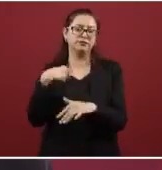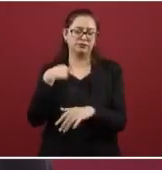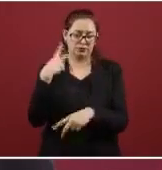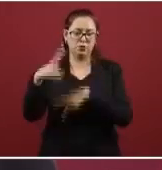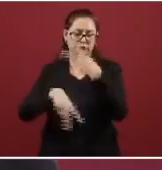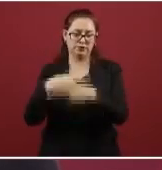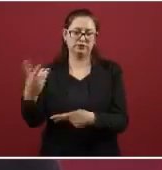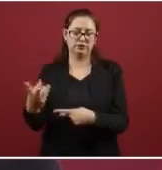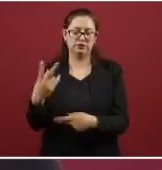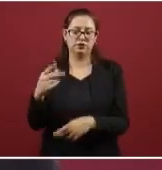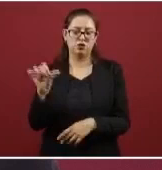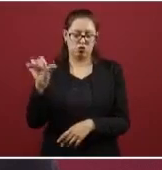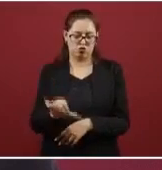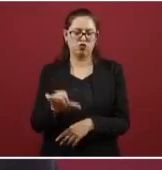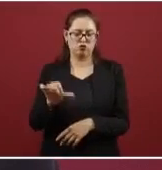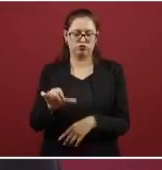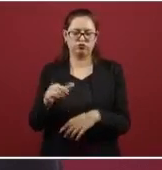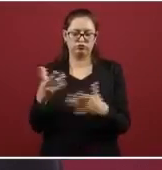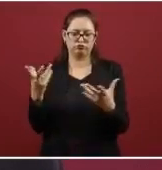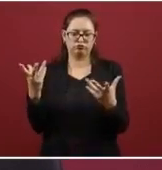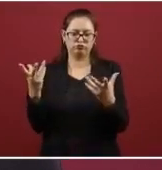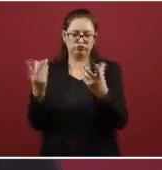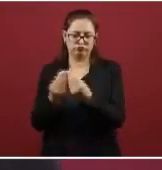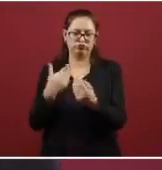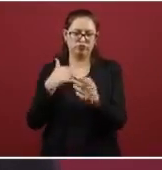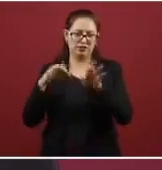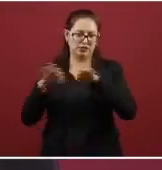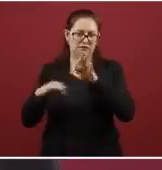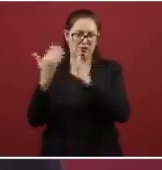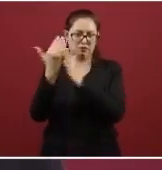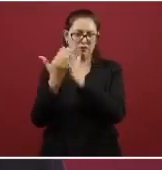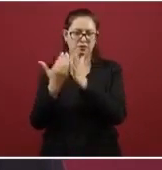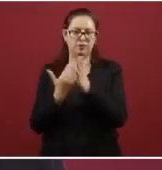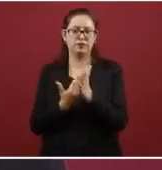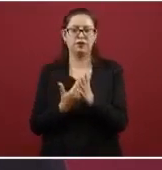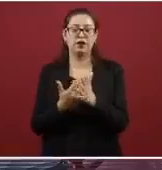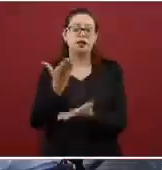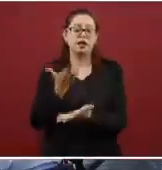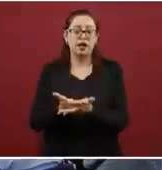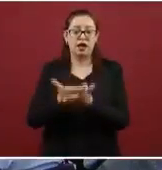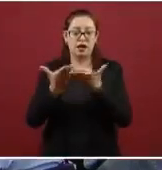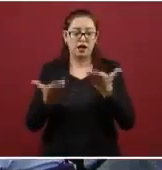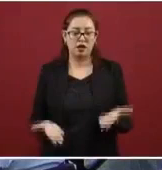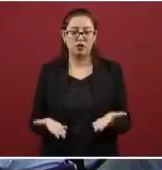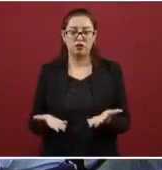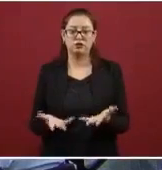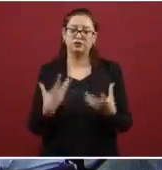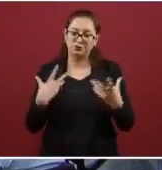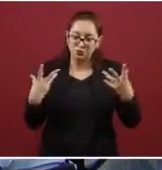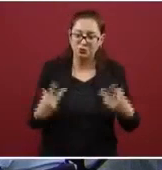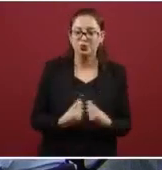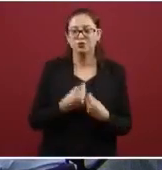Voy a estar el día de hoy como parte de mi agenda y vamos ahora a